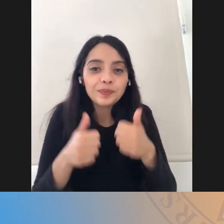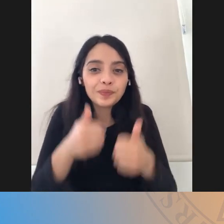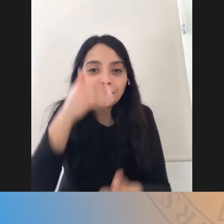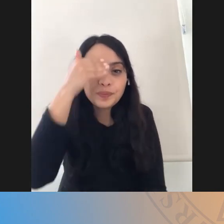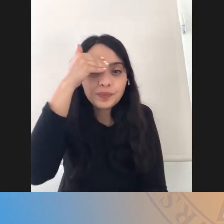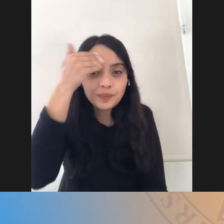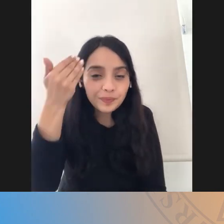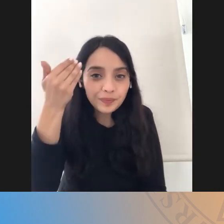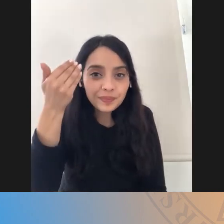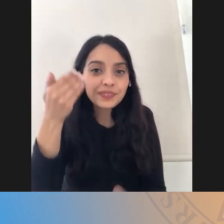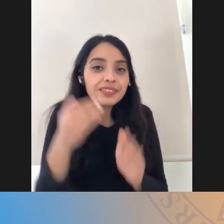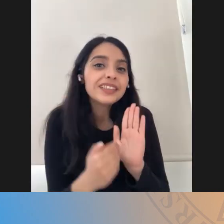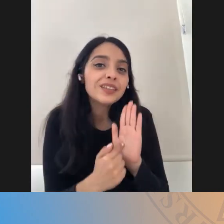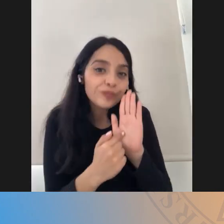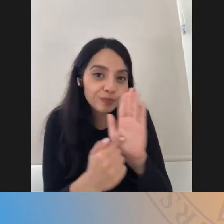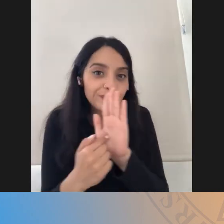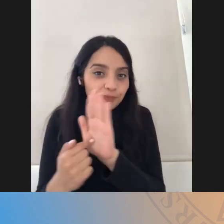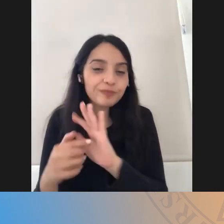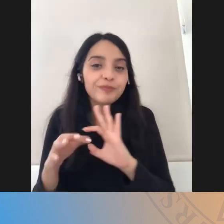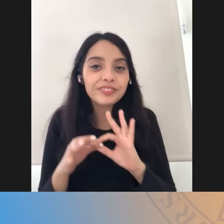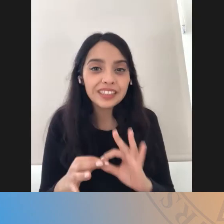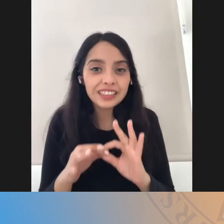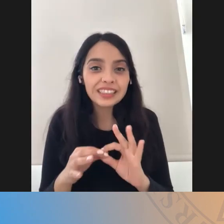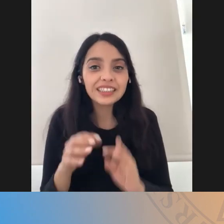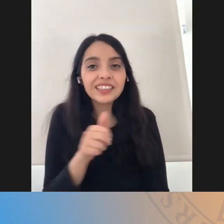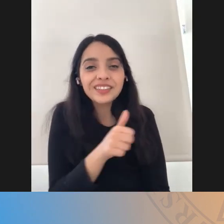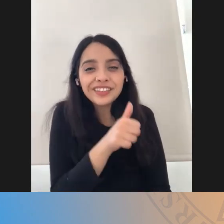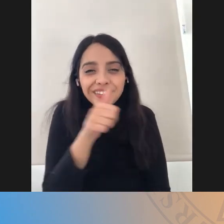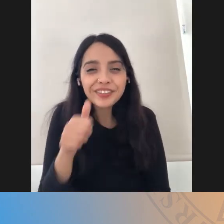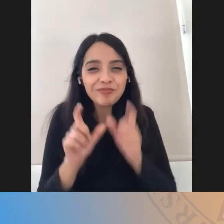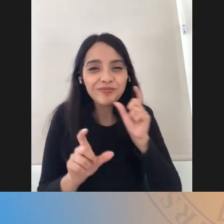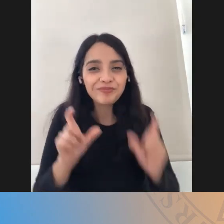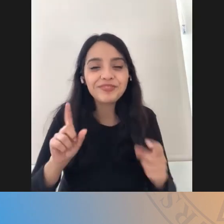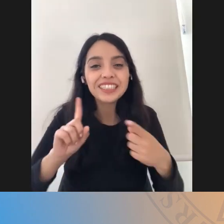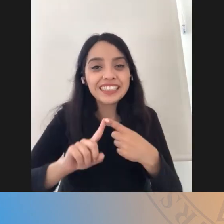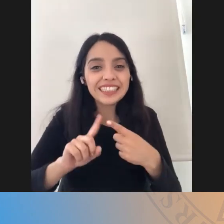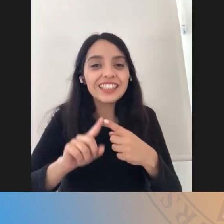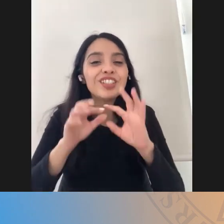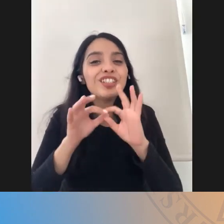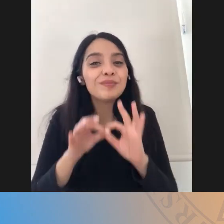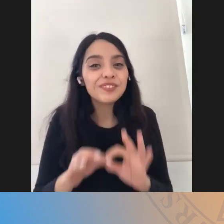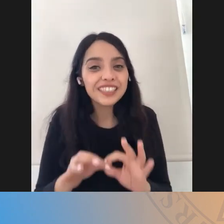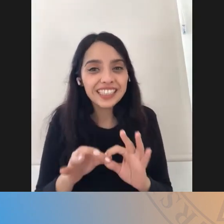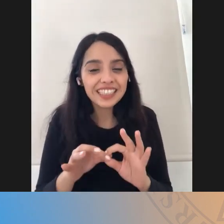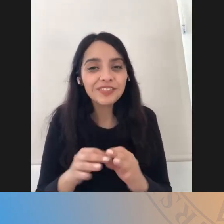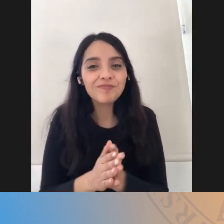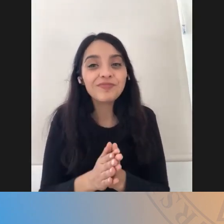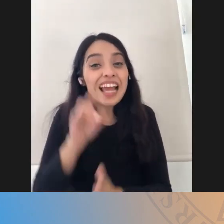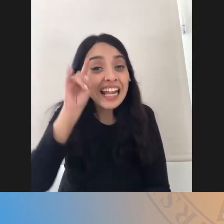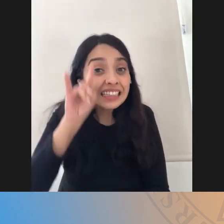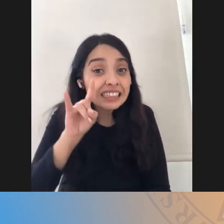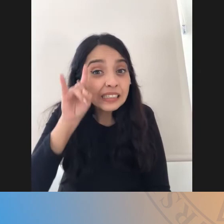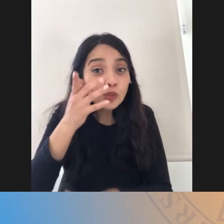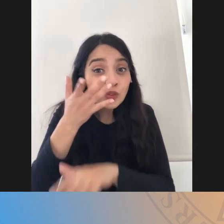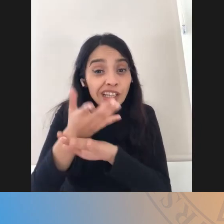poder presentar. A todos nuestros participantes también les recordamos que hay un formulario que